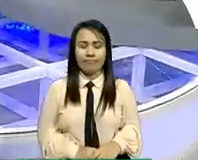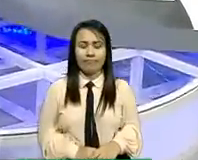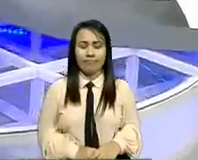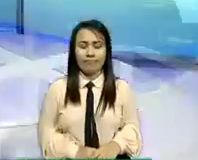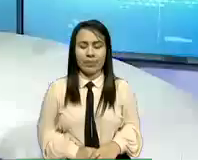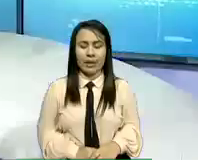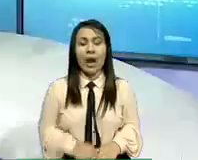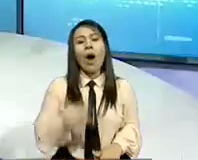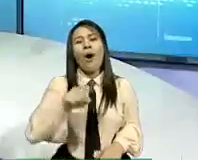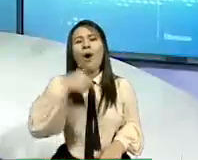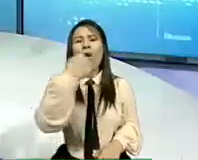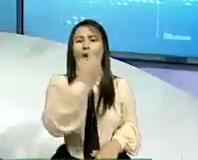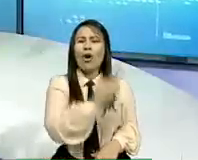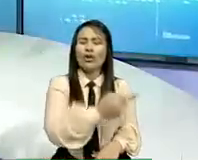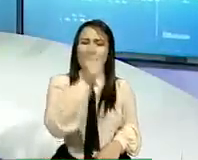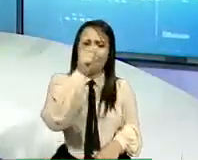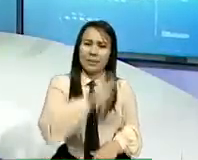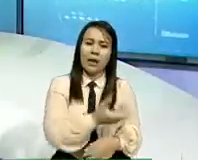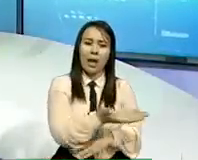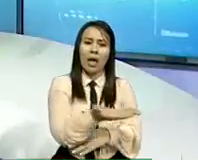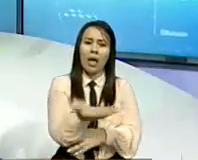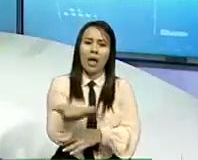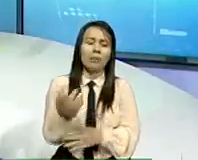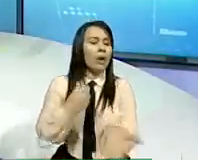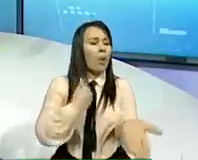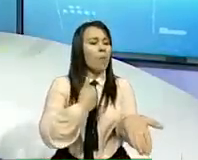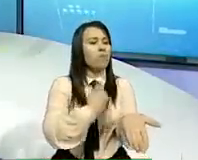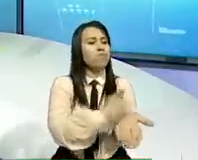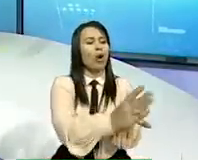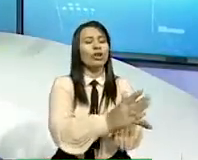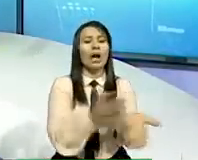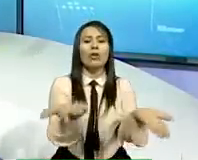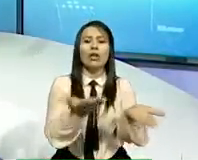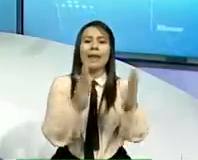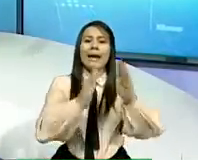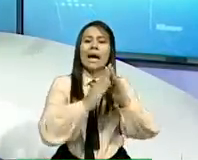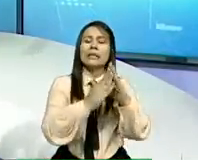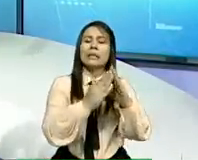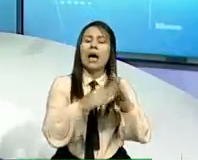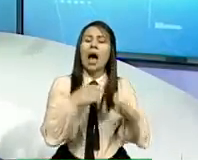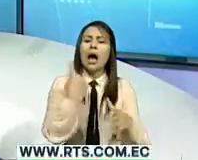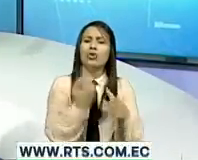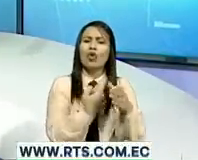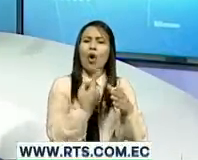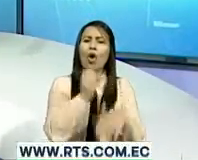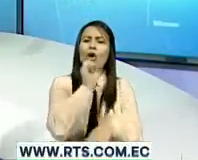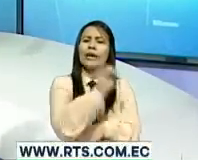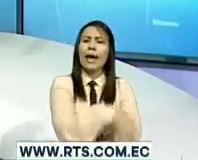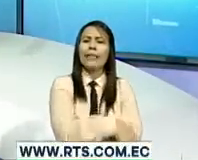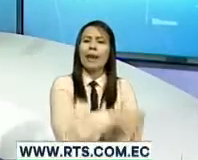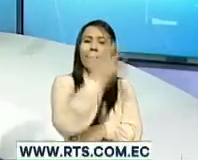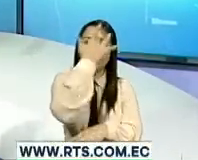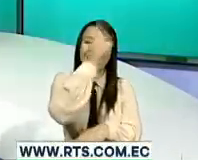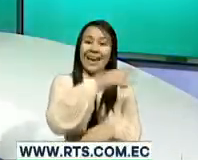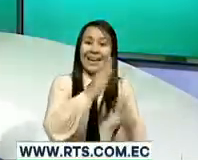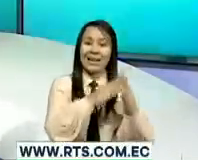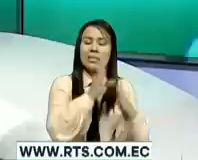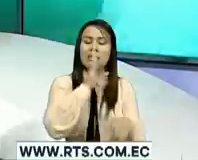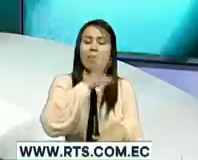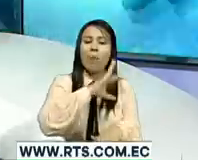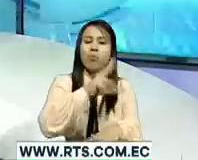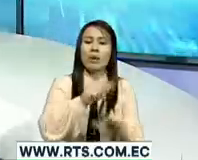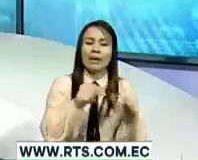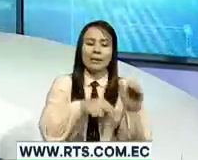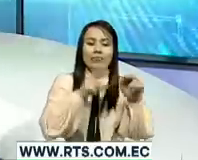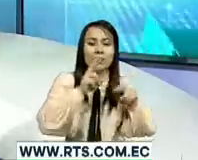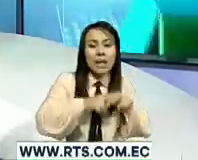Y un supuesto indigente fue retirado de una casa abandonada desde la que delincuentes robaban en casas